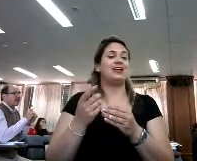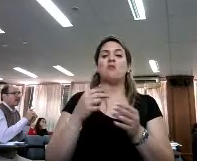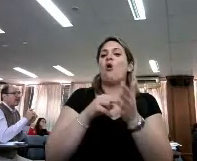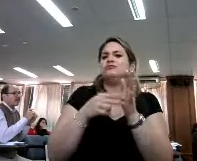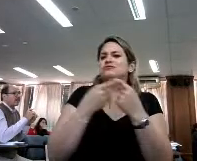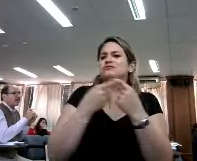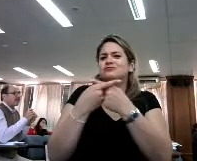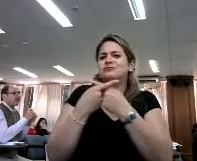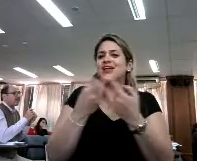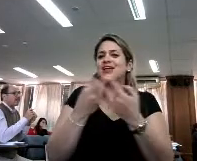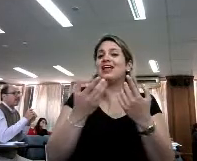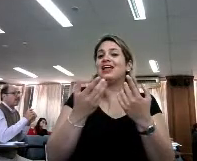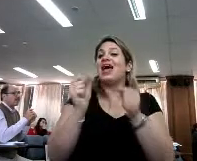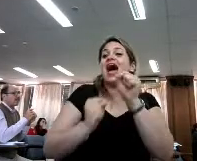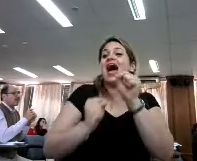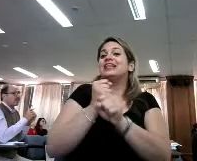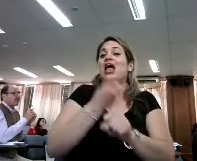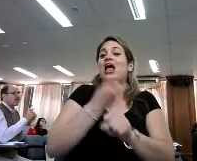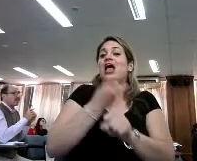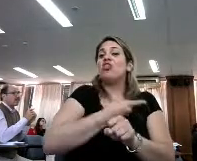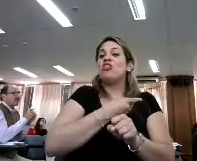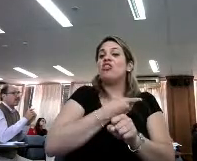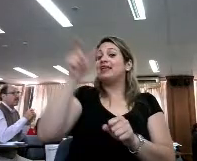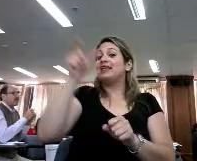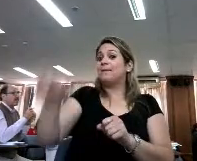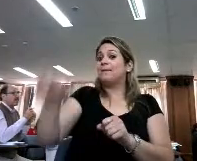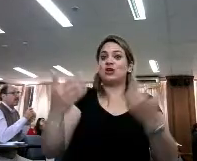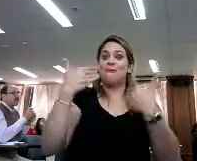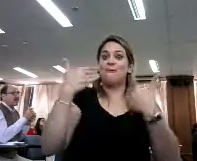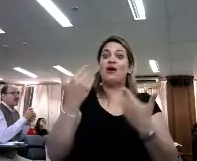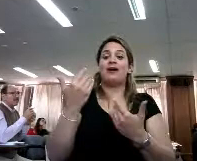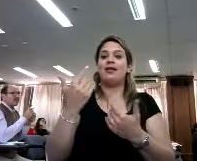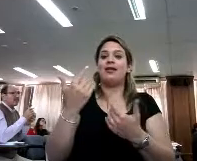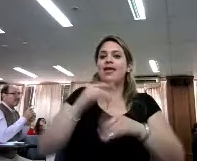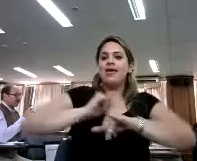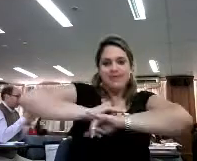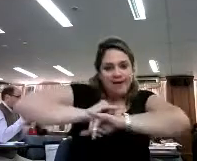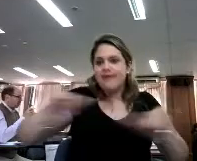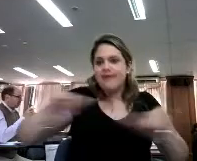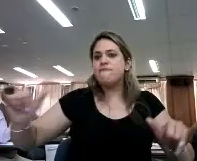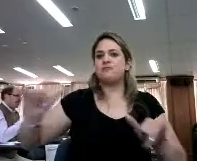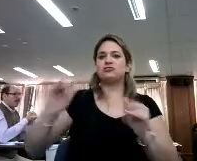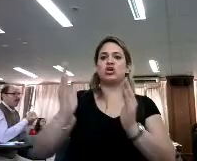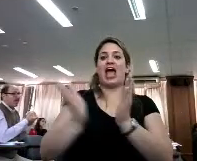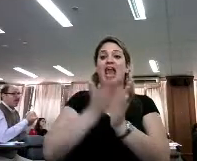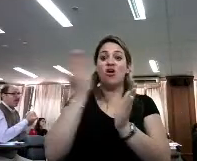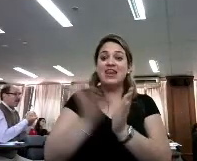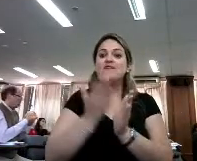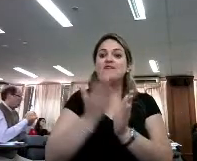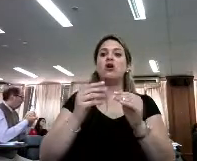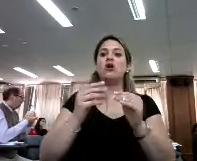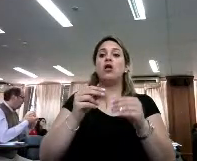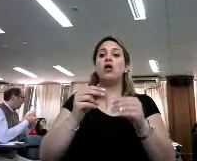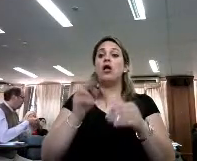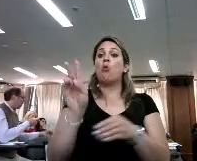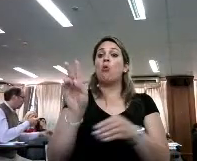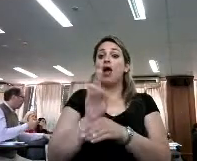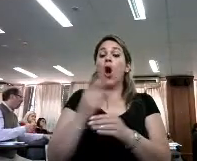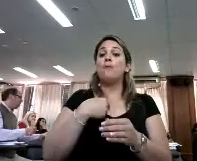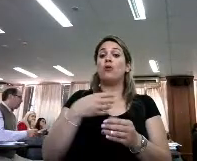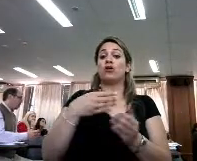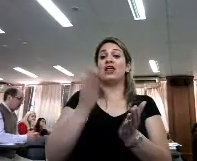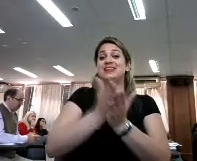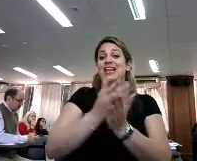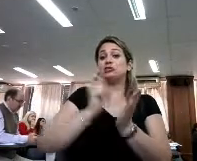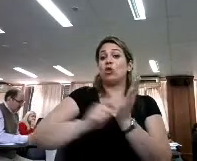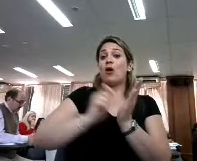dónde llega el derecho del usuario a acceder a la información, a los libros, a las obras protegidas por los derechos de autor y la propiedad